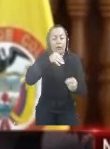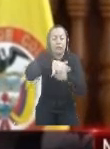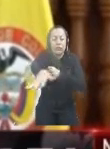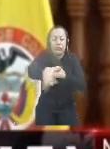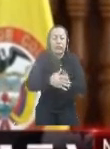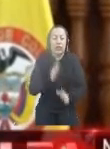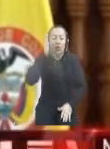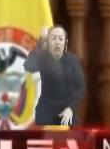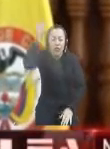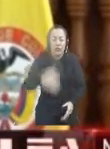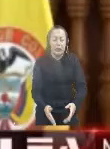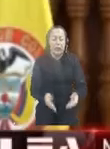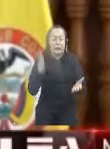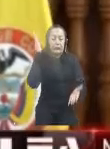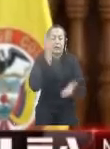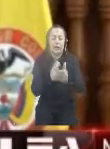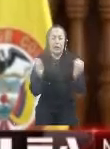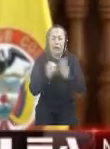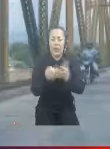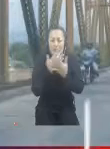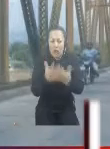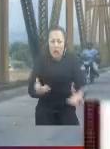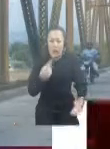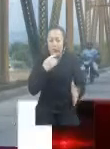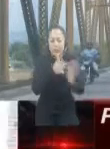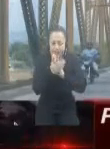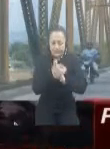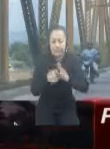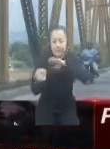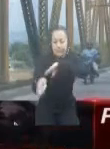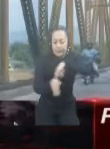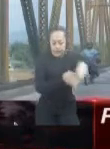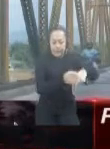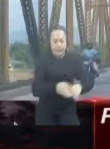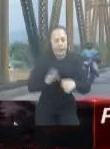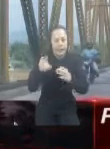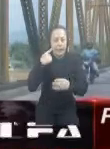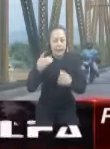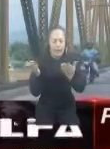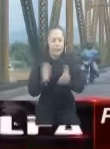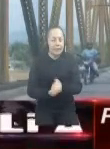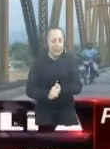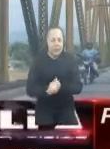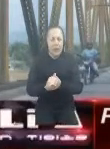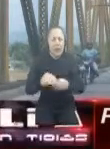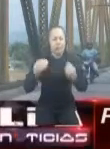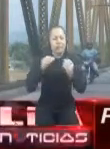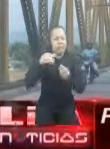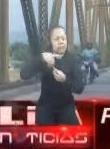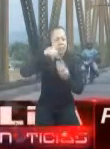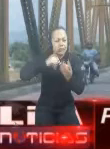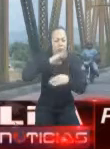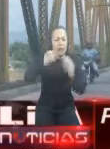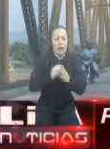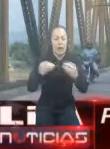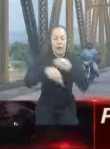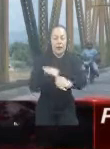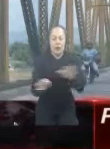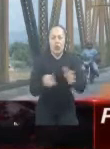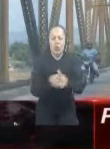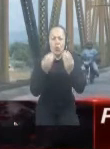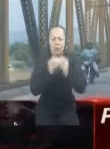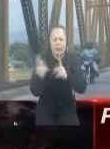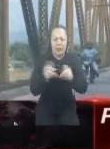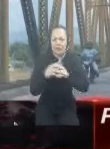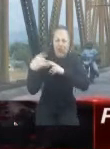uso de este producto. Funcionarios de la concesión Alto Magdalena y habitantes del barrio La Concordia se